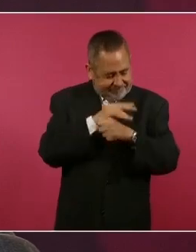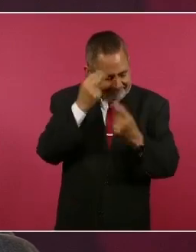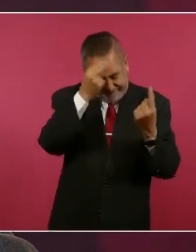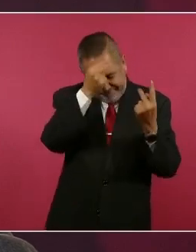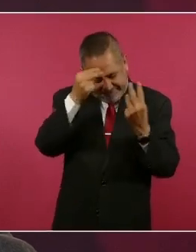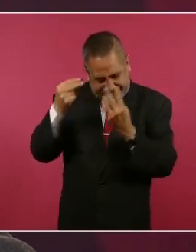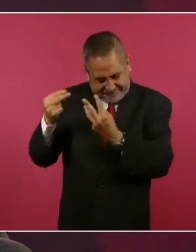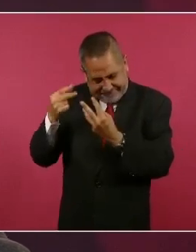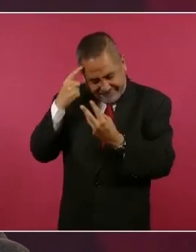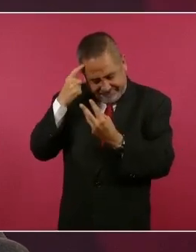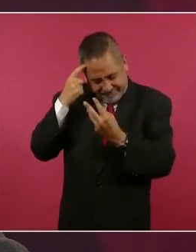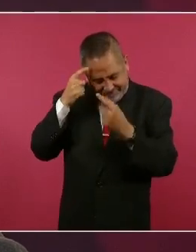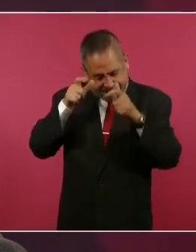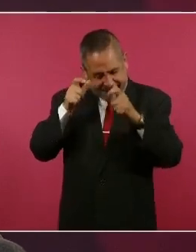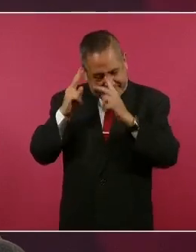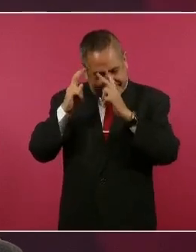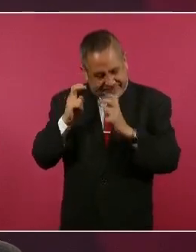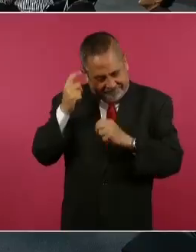el disco duro.